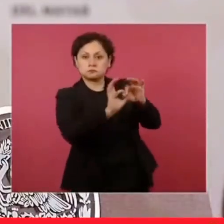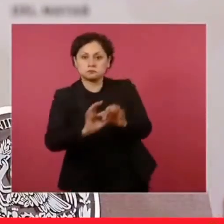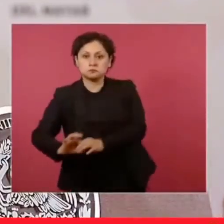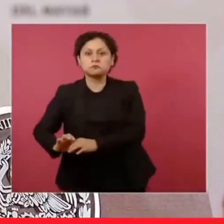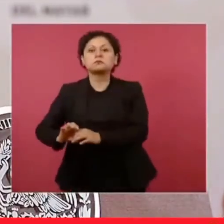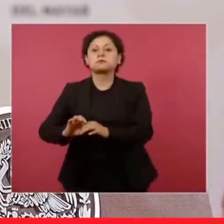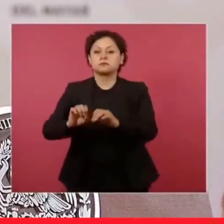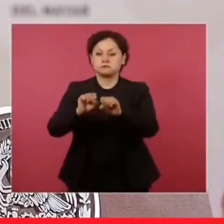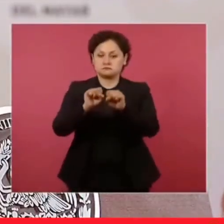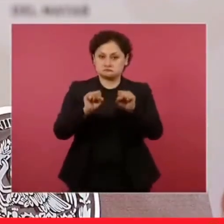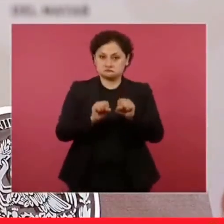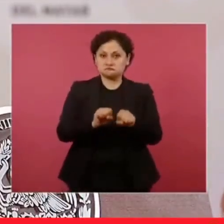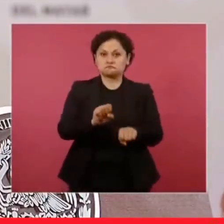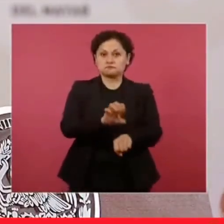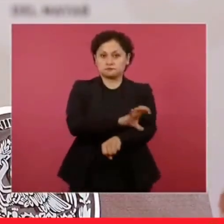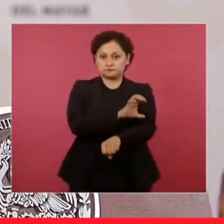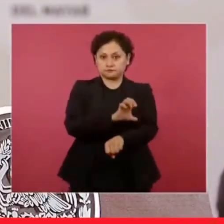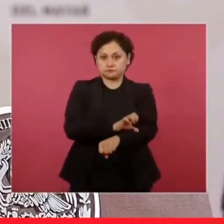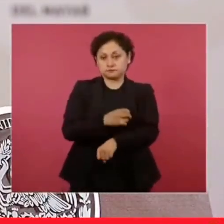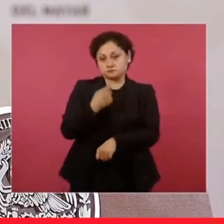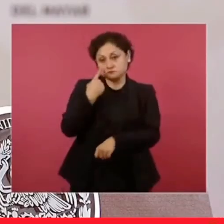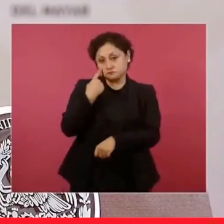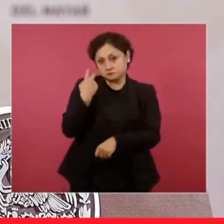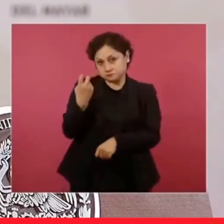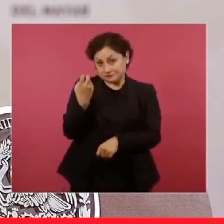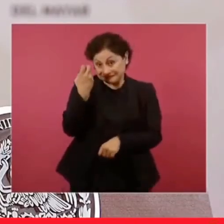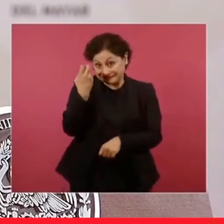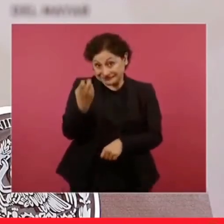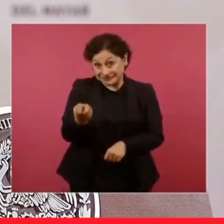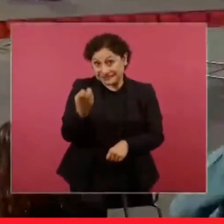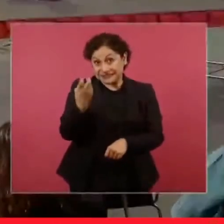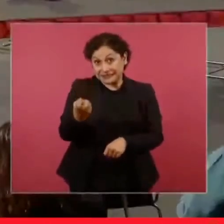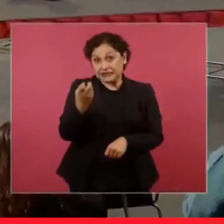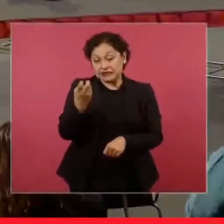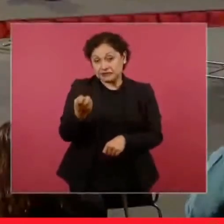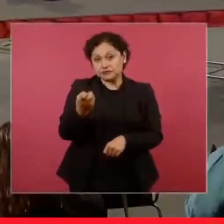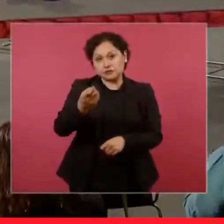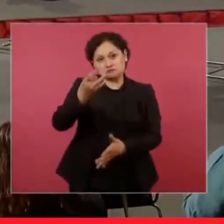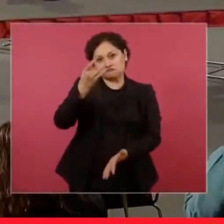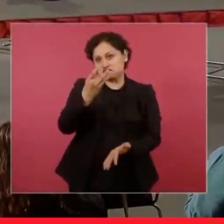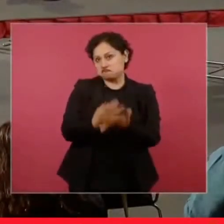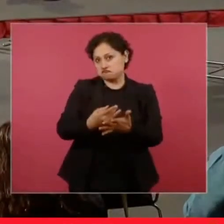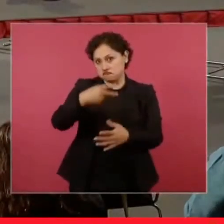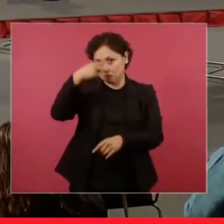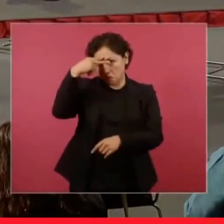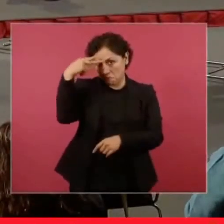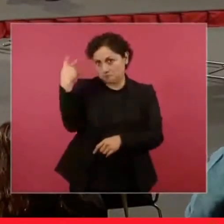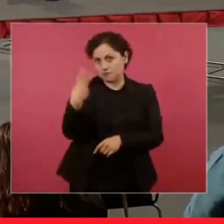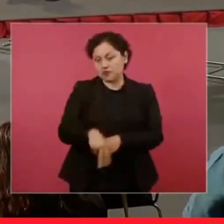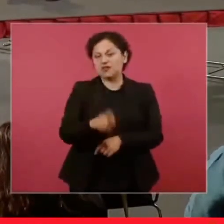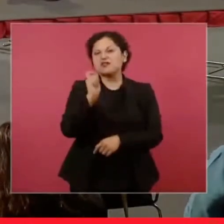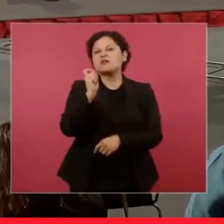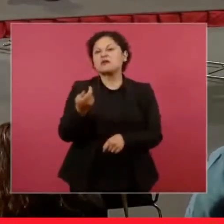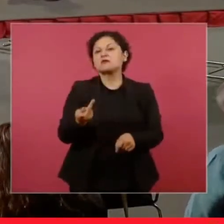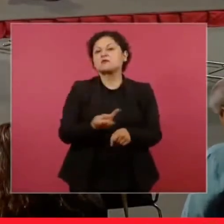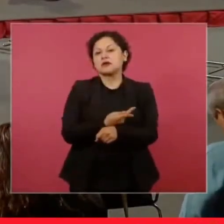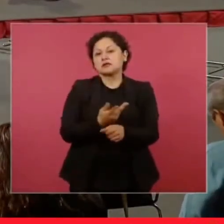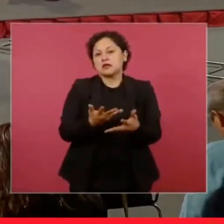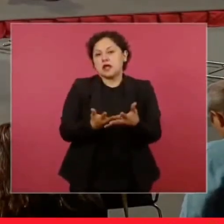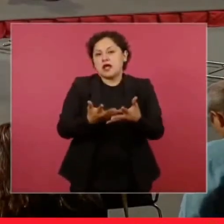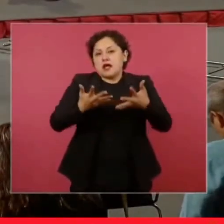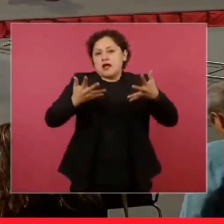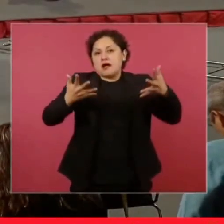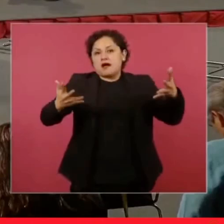uno de las cuestiones que son únicas en nuestro país, su gran extensión geográfica,